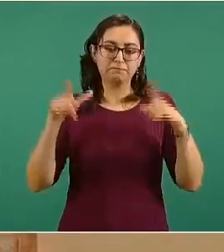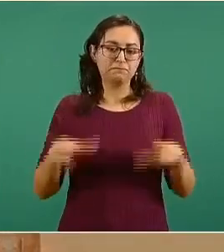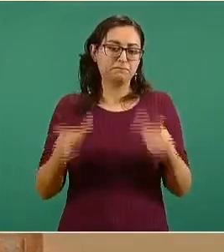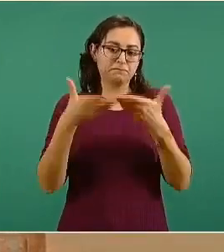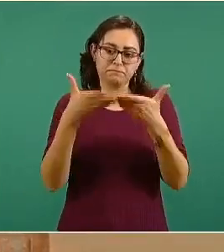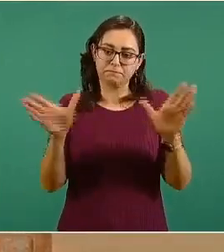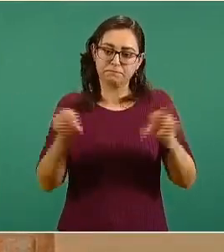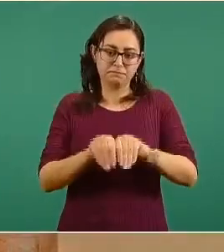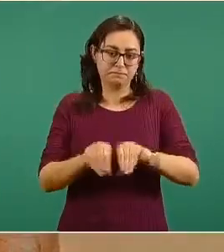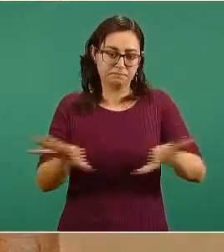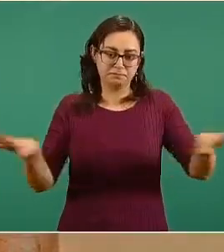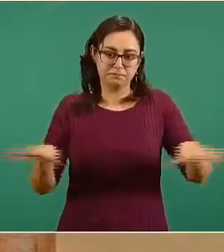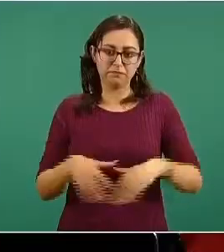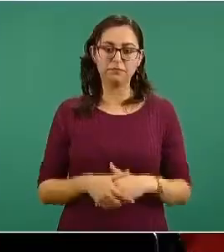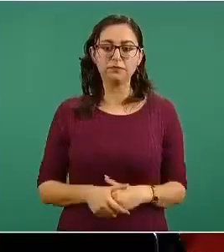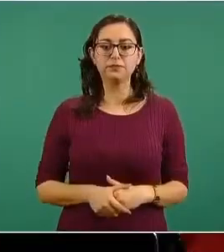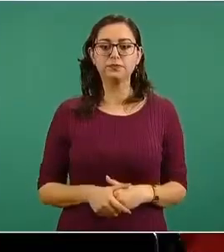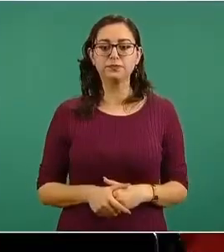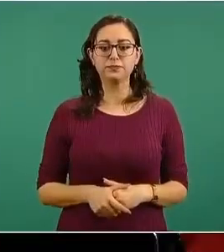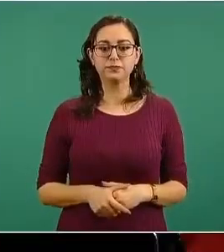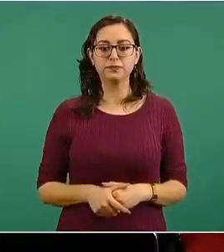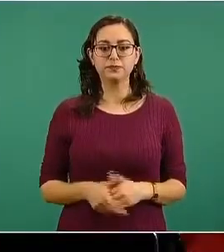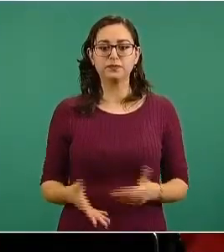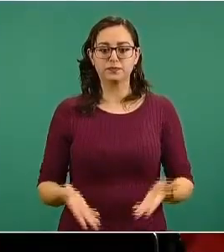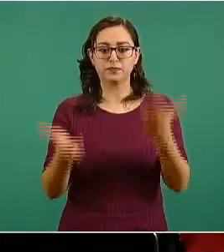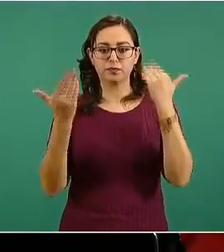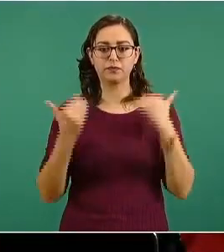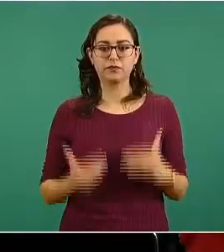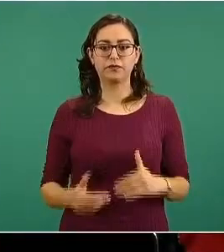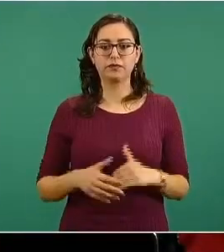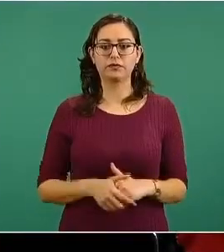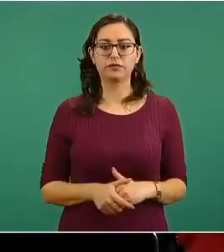información pública, por supuesto. La siguiente.